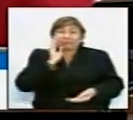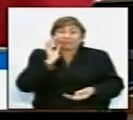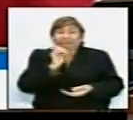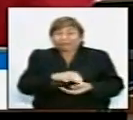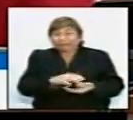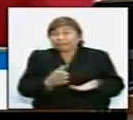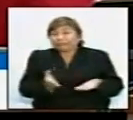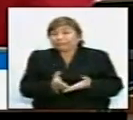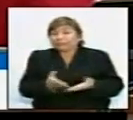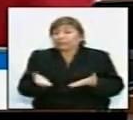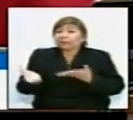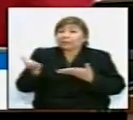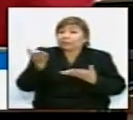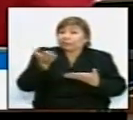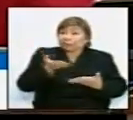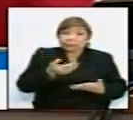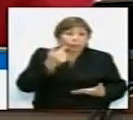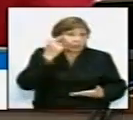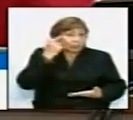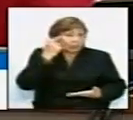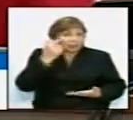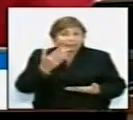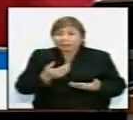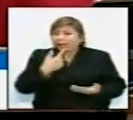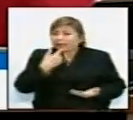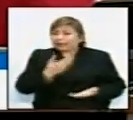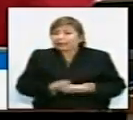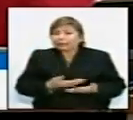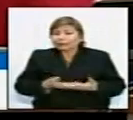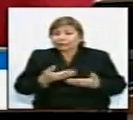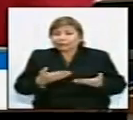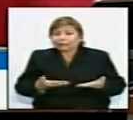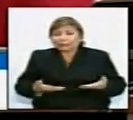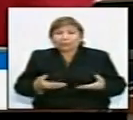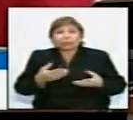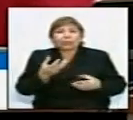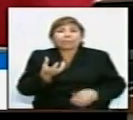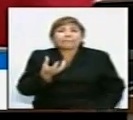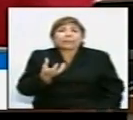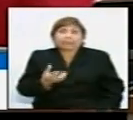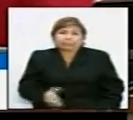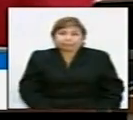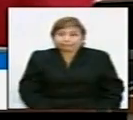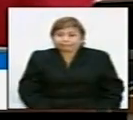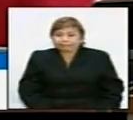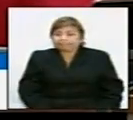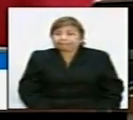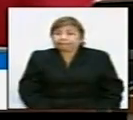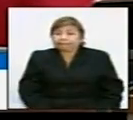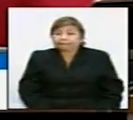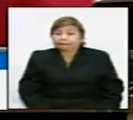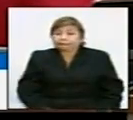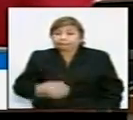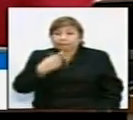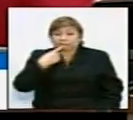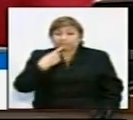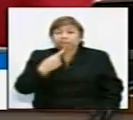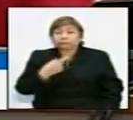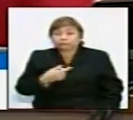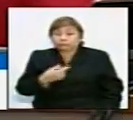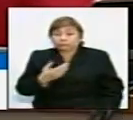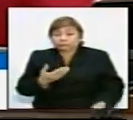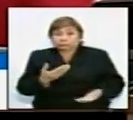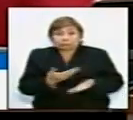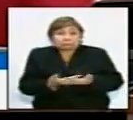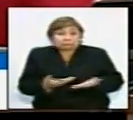que también los trajimos de ahí, estos platos descartables son hechos de papa, ¿no? Y son uno de